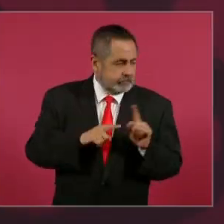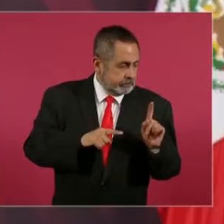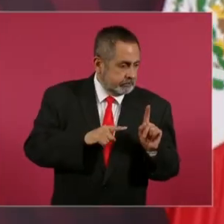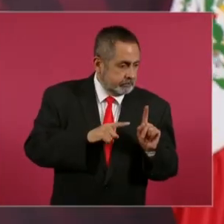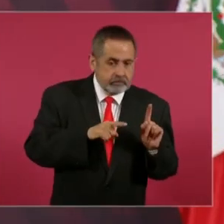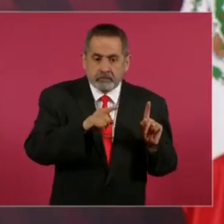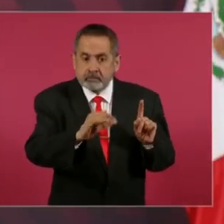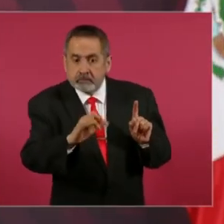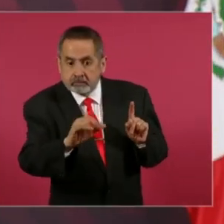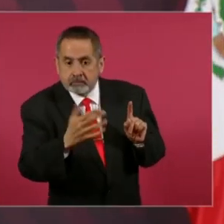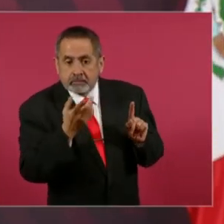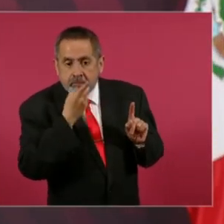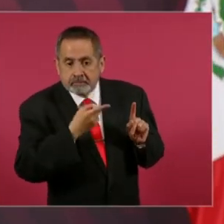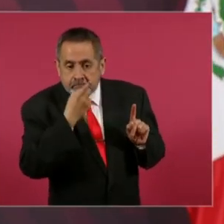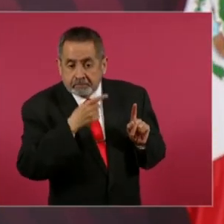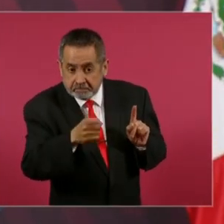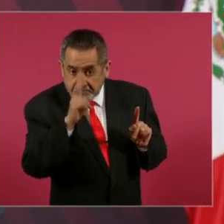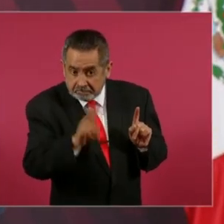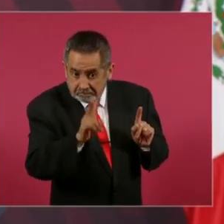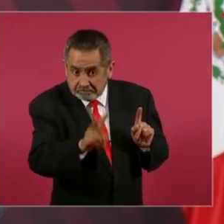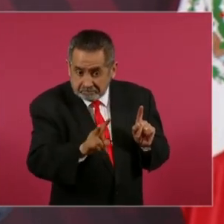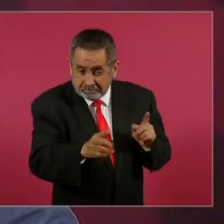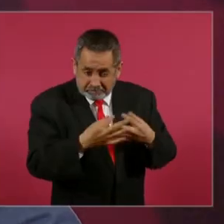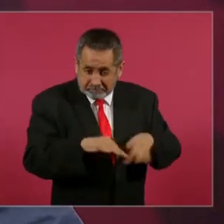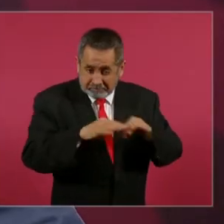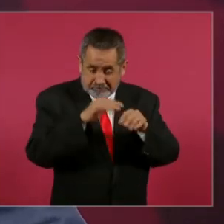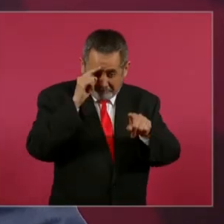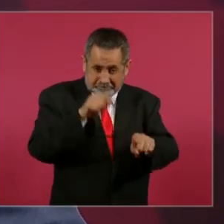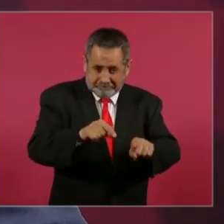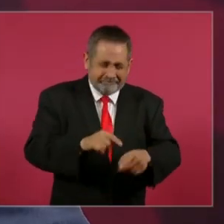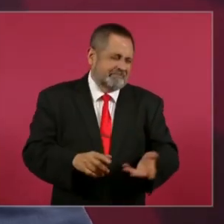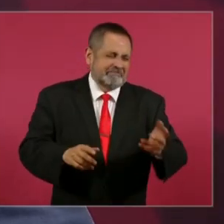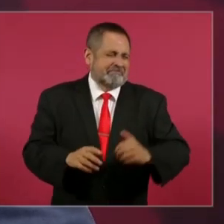tiene a Ciro ahí porque le importa mucho